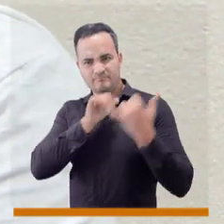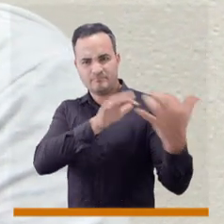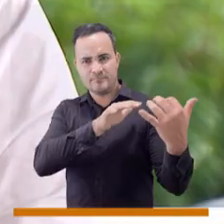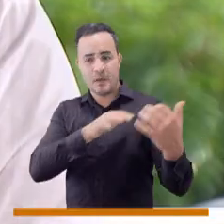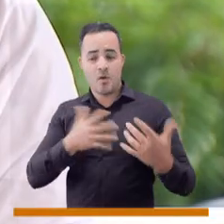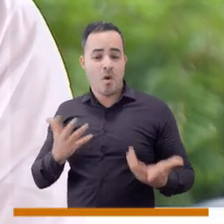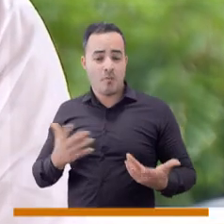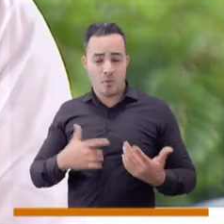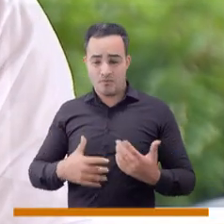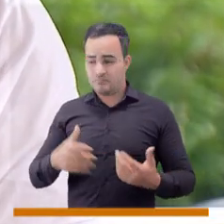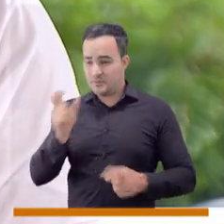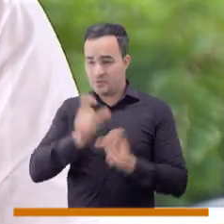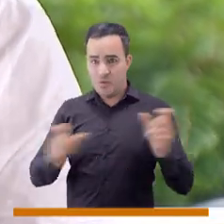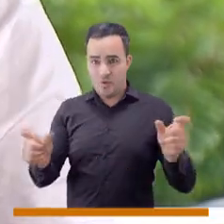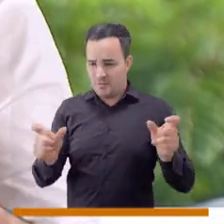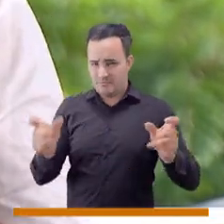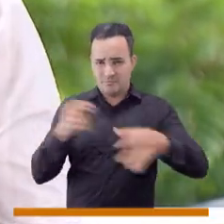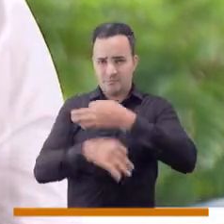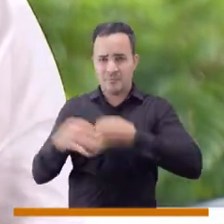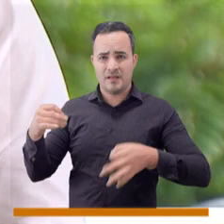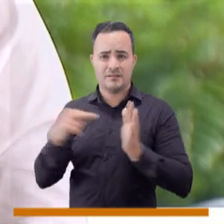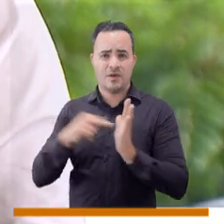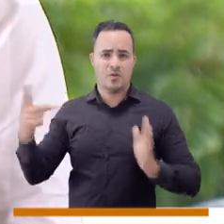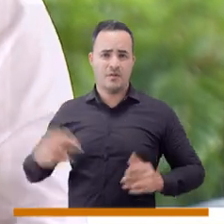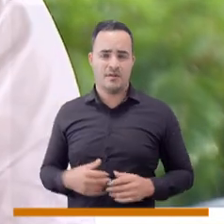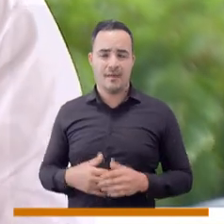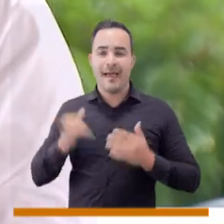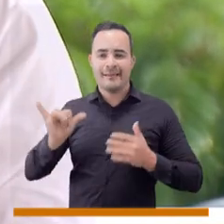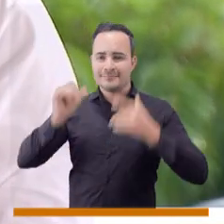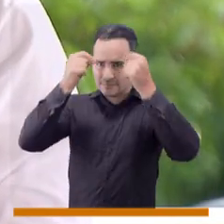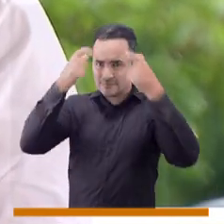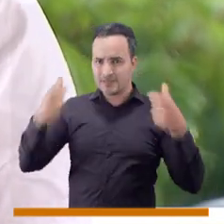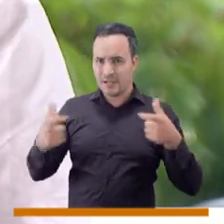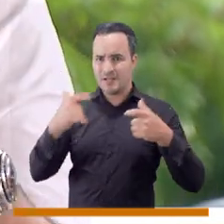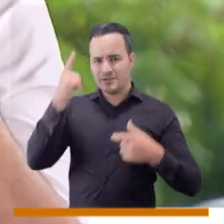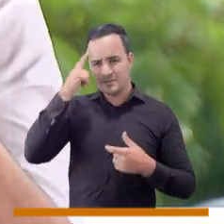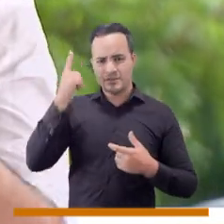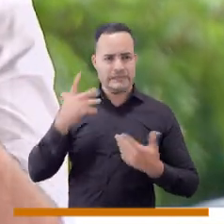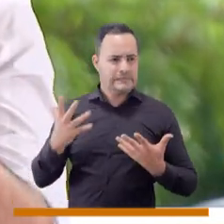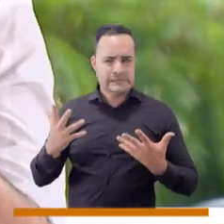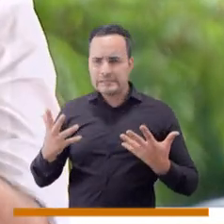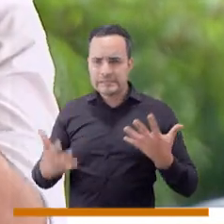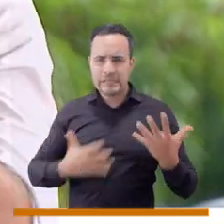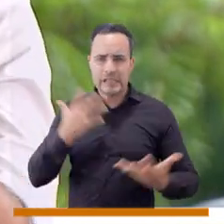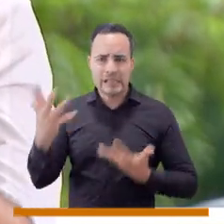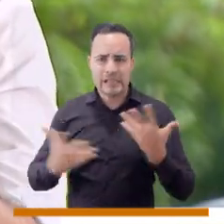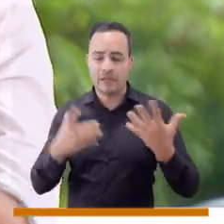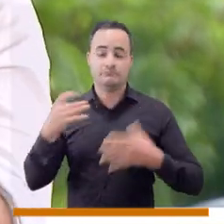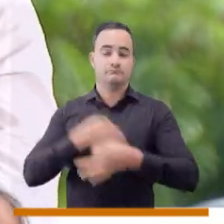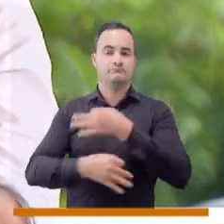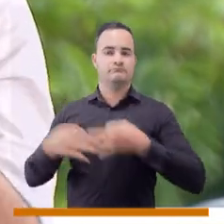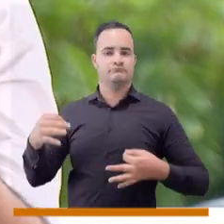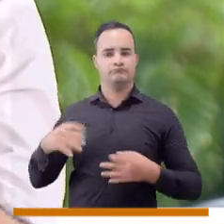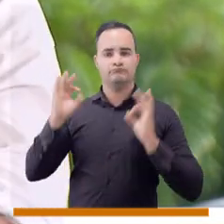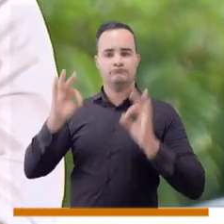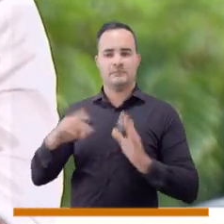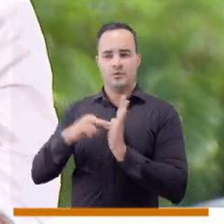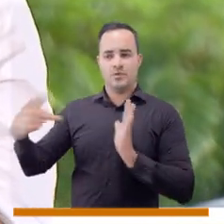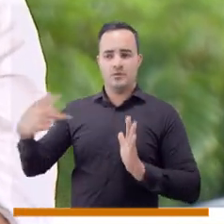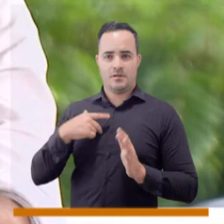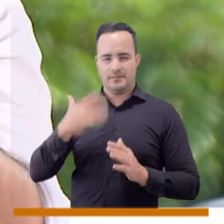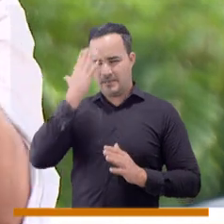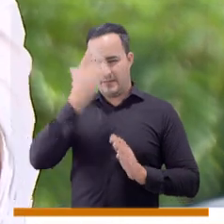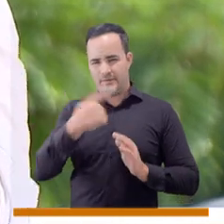sino con desarrollos tecnológicos óptimos, en donde nosotros no nos desgastemos como Estado y tengamos muy claro cuál es el objetivo misional desde el punto de vista